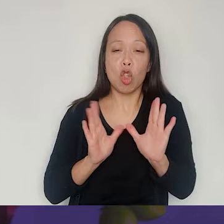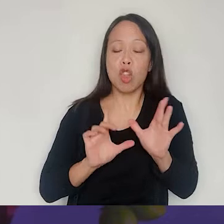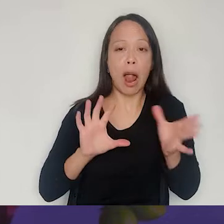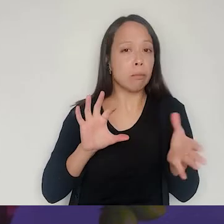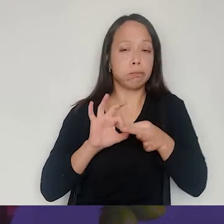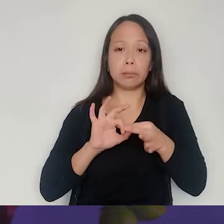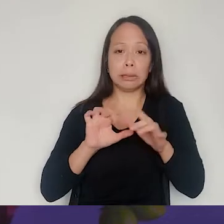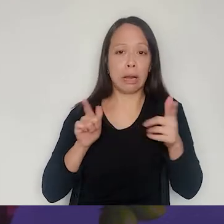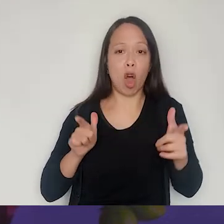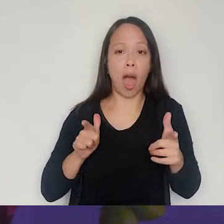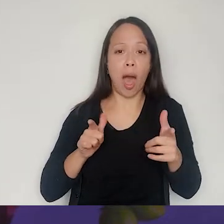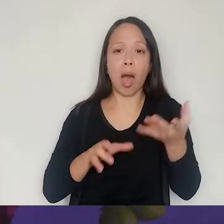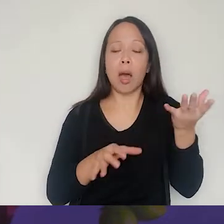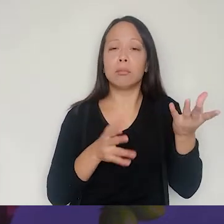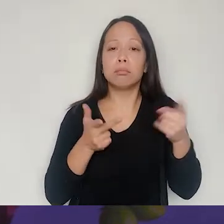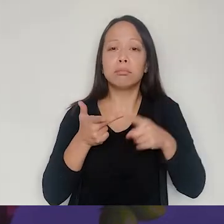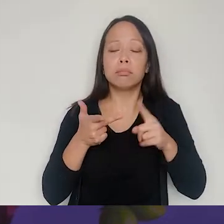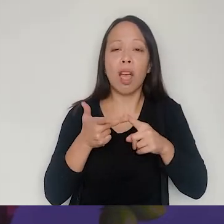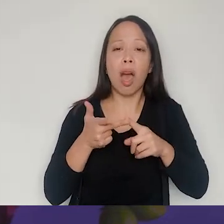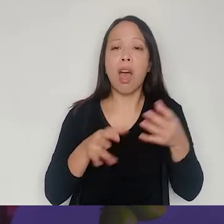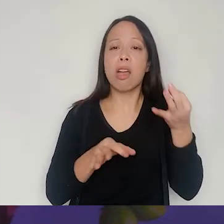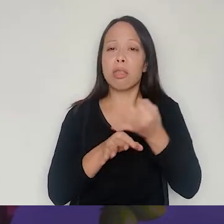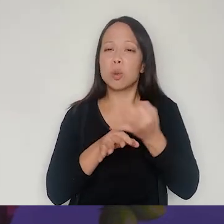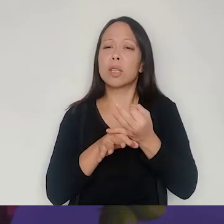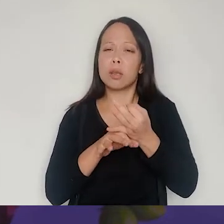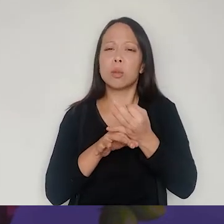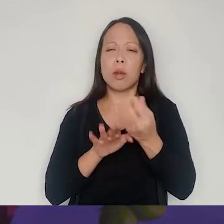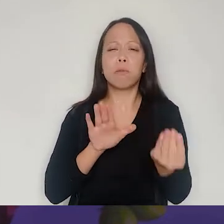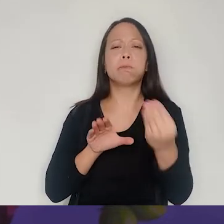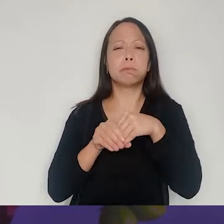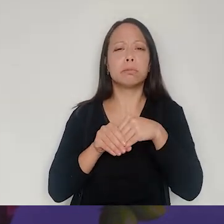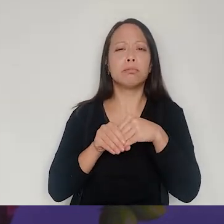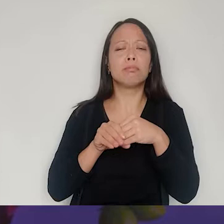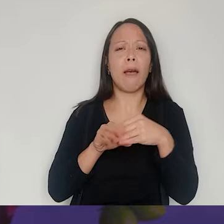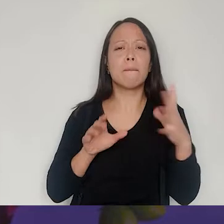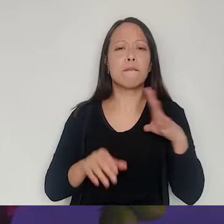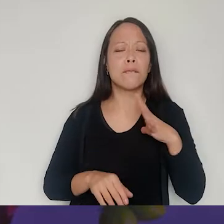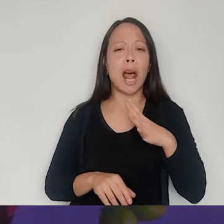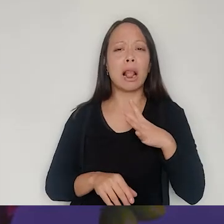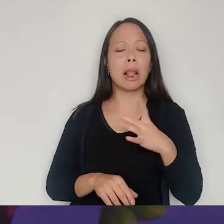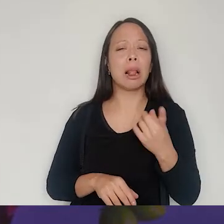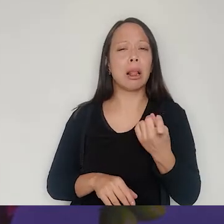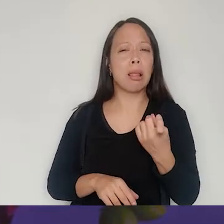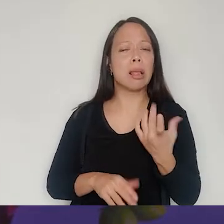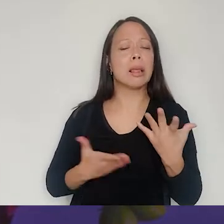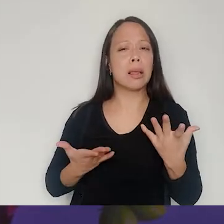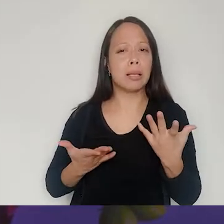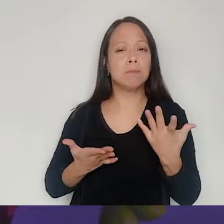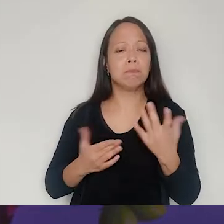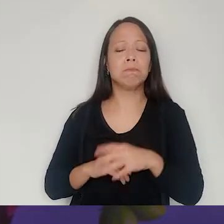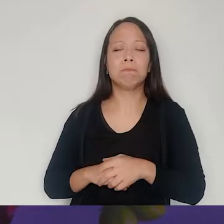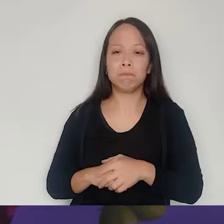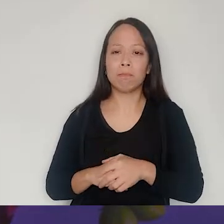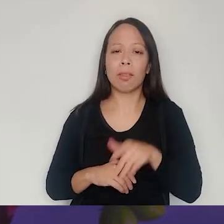educativos, abordaré en mayor profundidad más adelante, donde se demuestra claramente y con datos que la ausencia